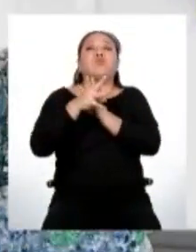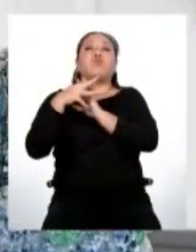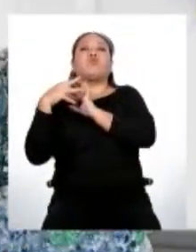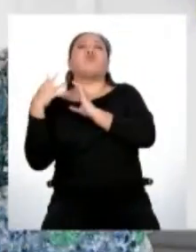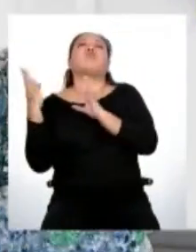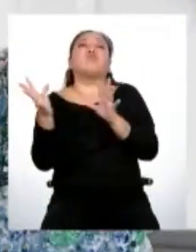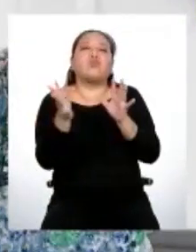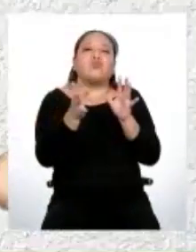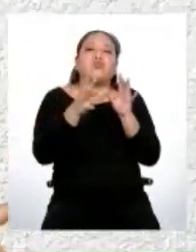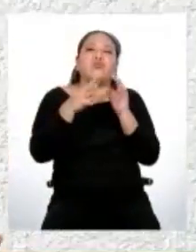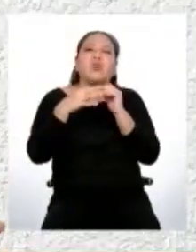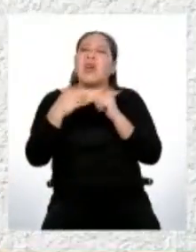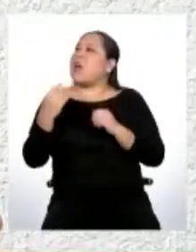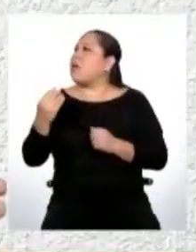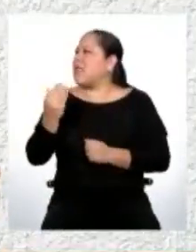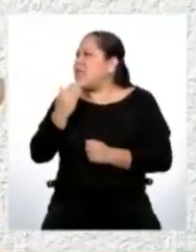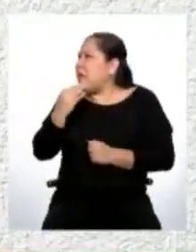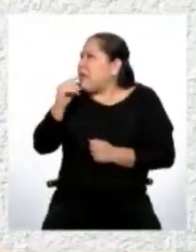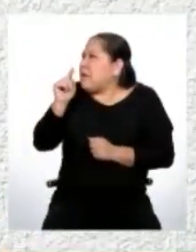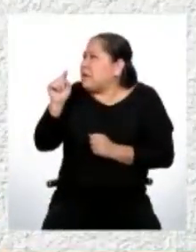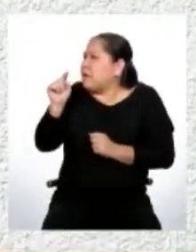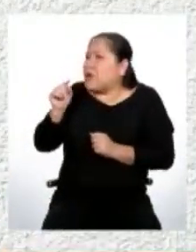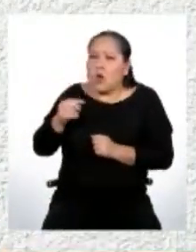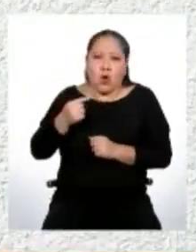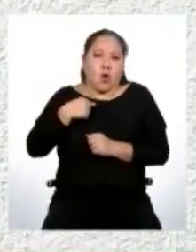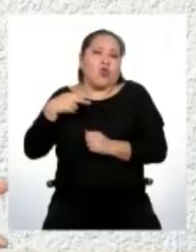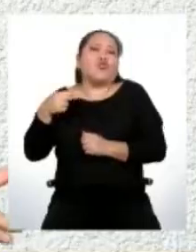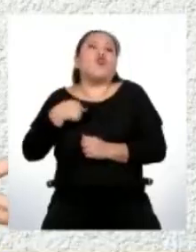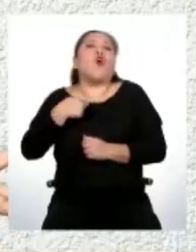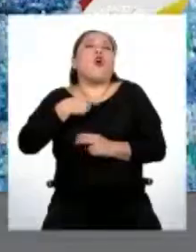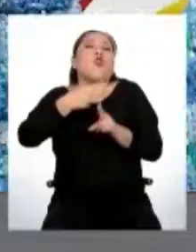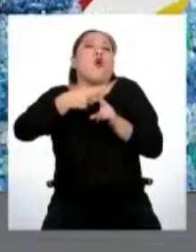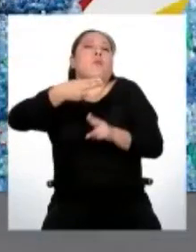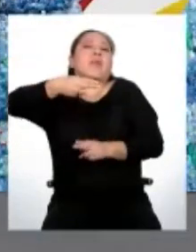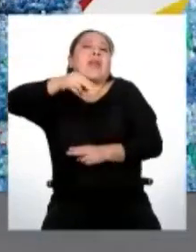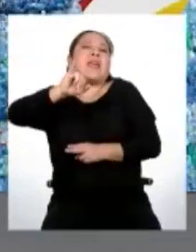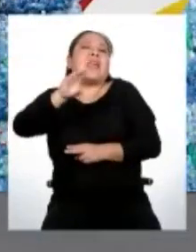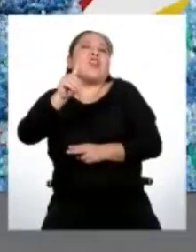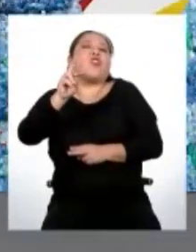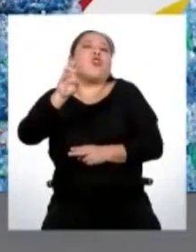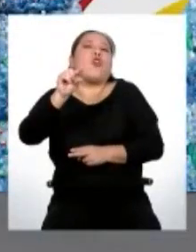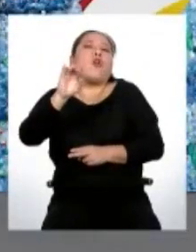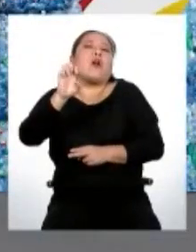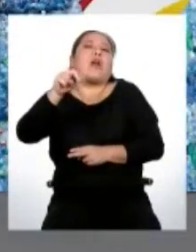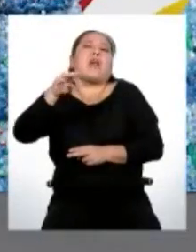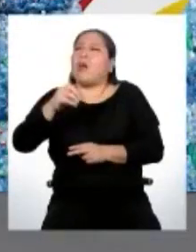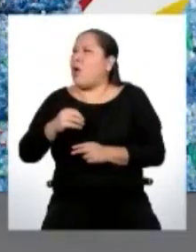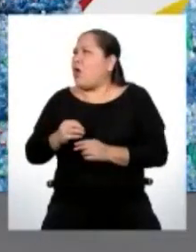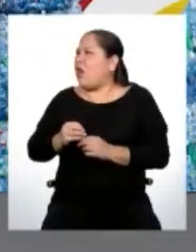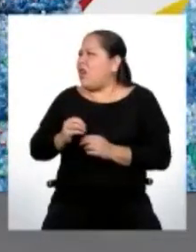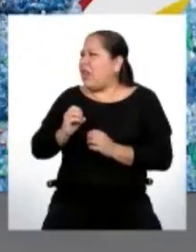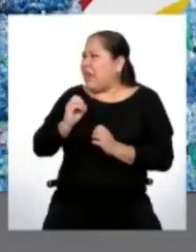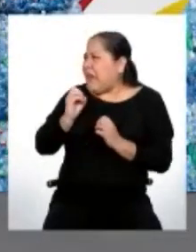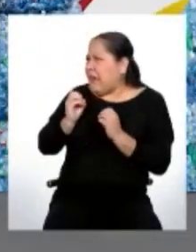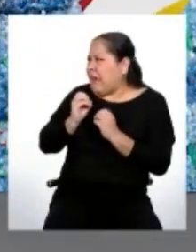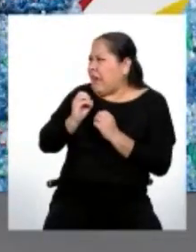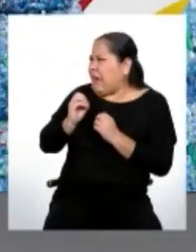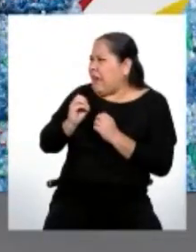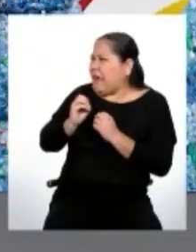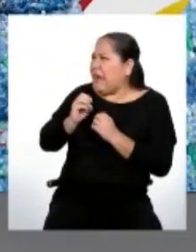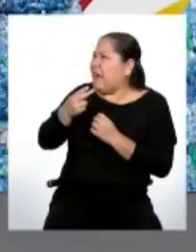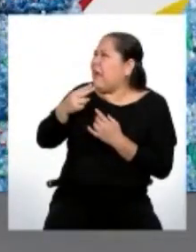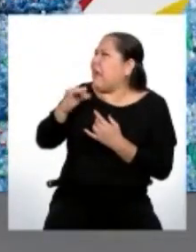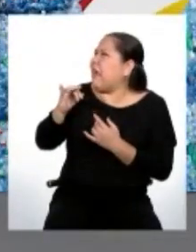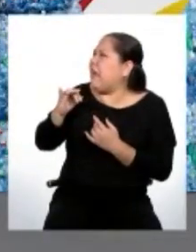¿Quién eres tú? Soy yo, hidrógeno. ¿Hidro qué?